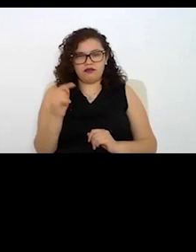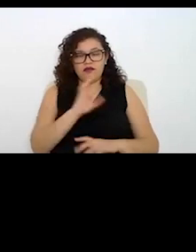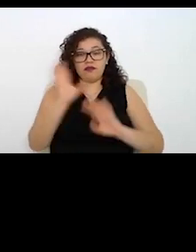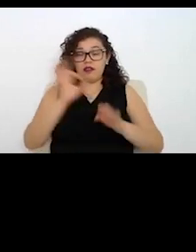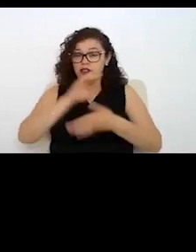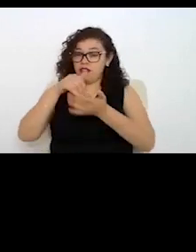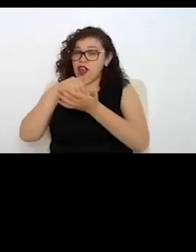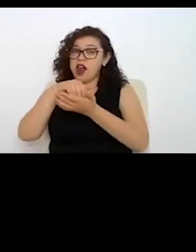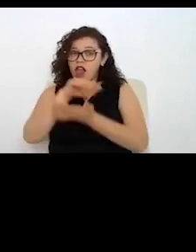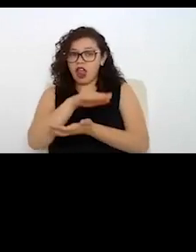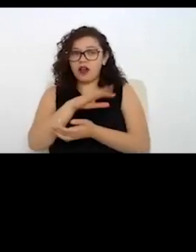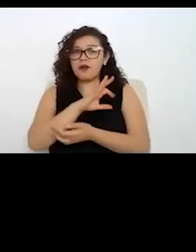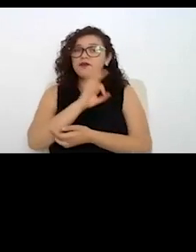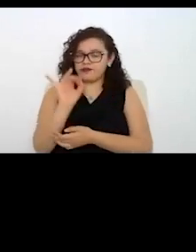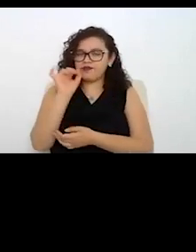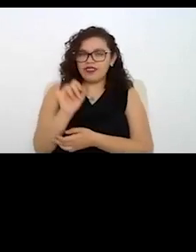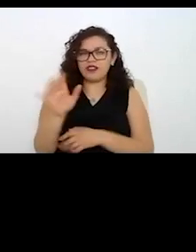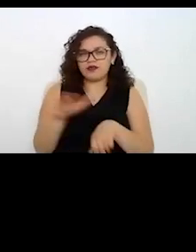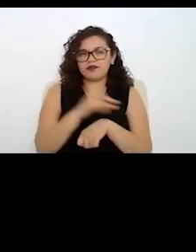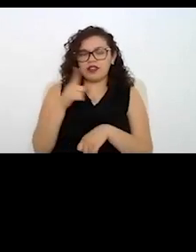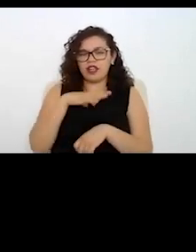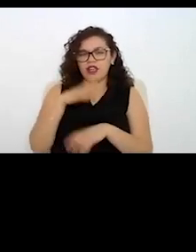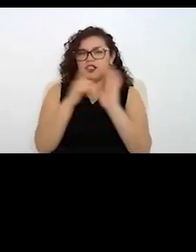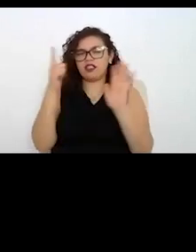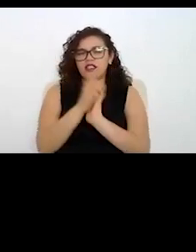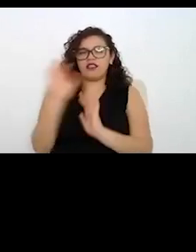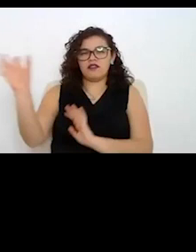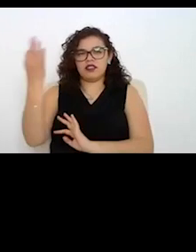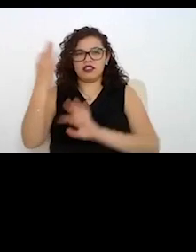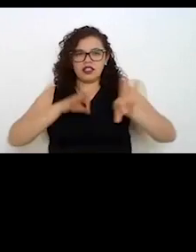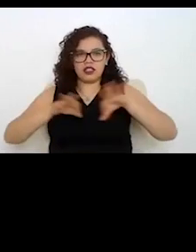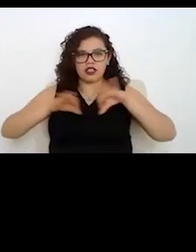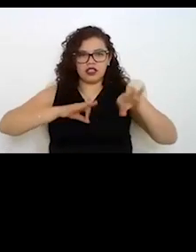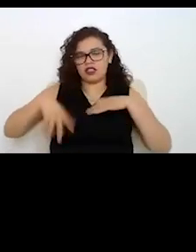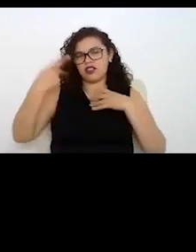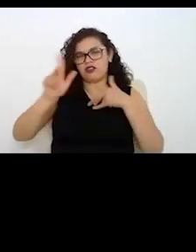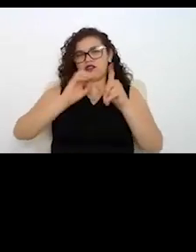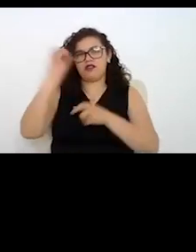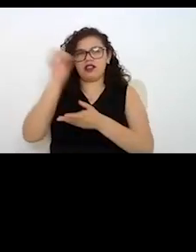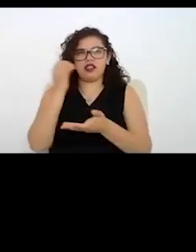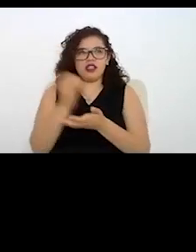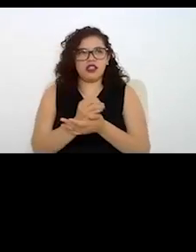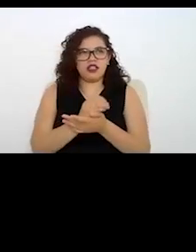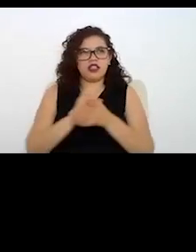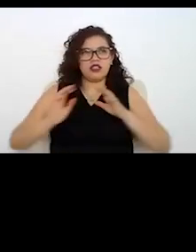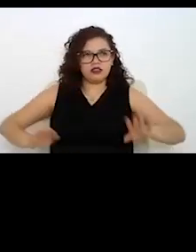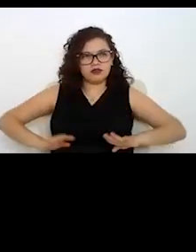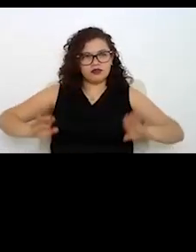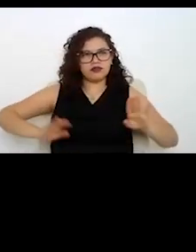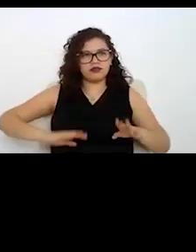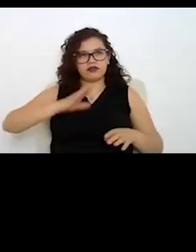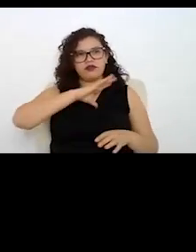despido, porque lo encontramos justo en la Ley Federal del Trabajo, es de las obligaciones y de las provisiones que Juan